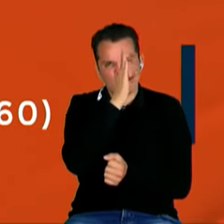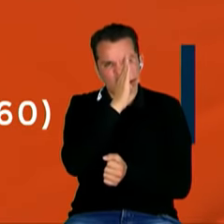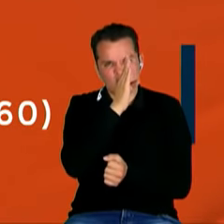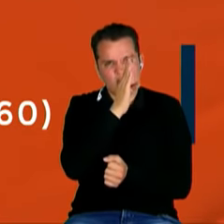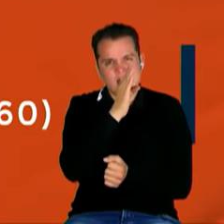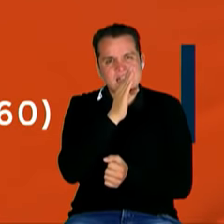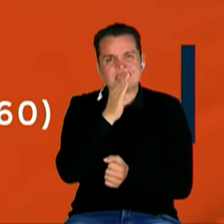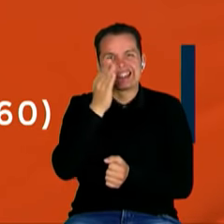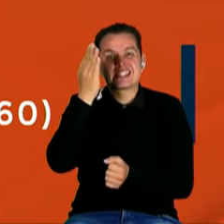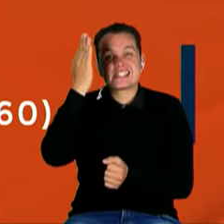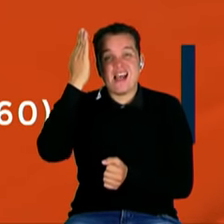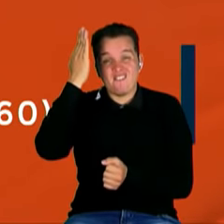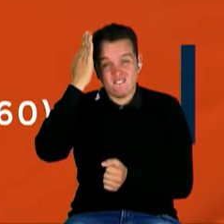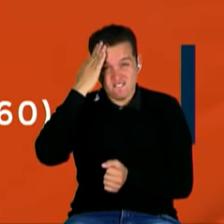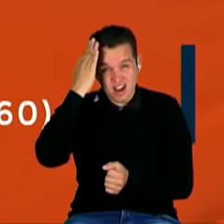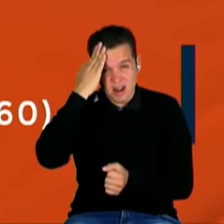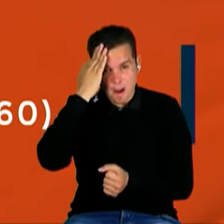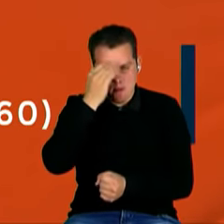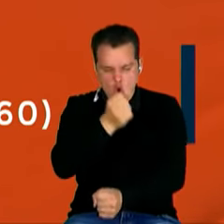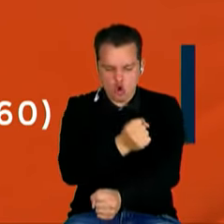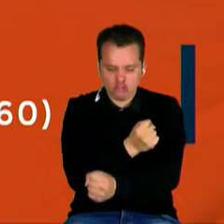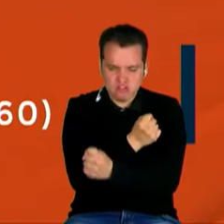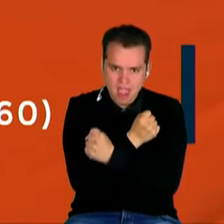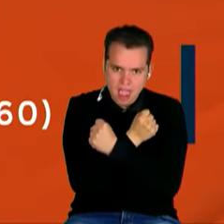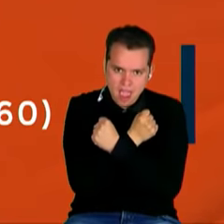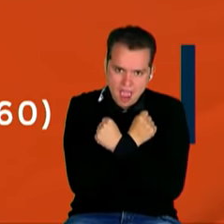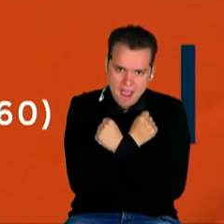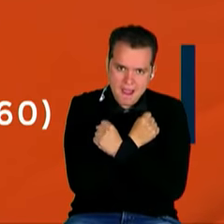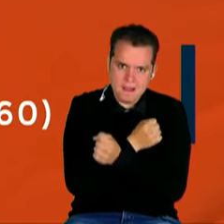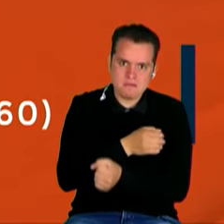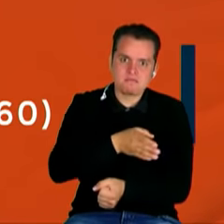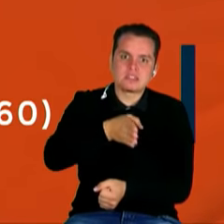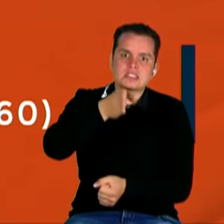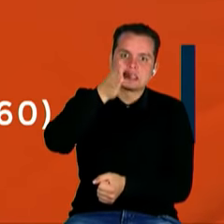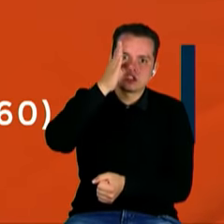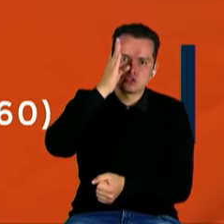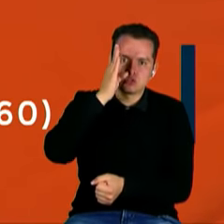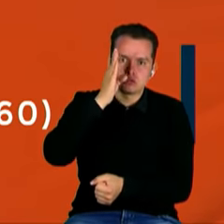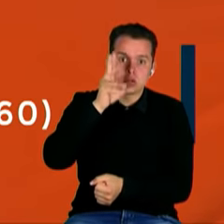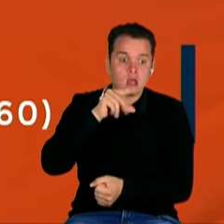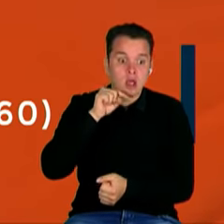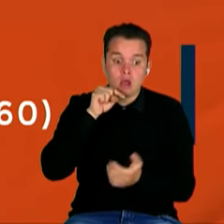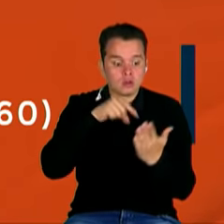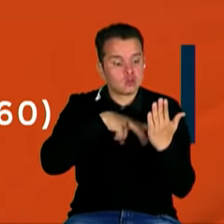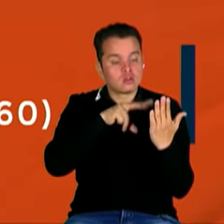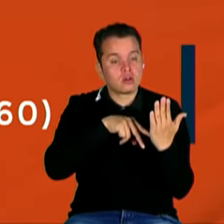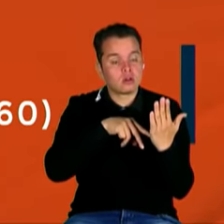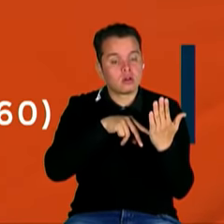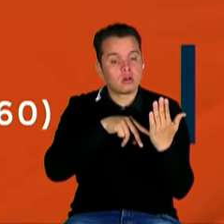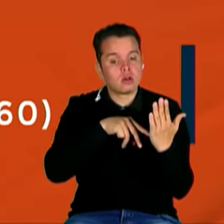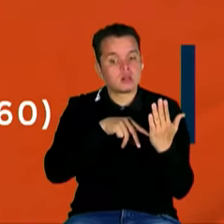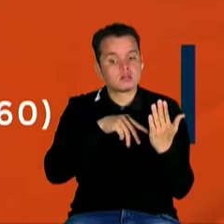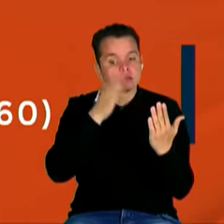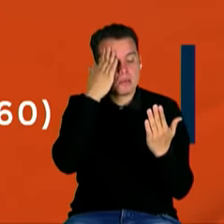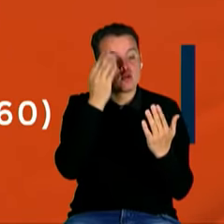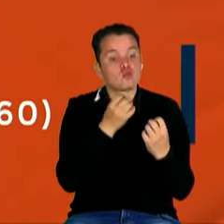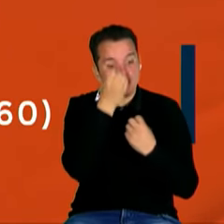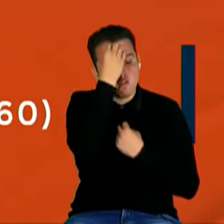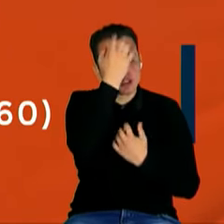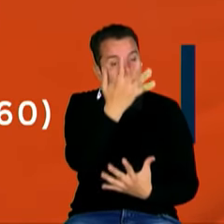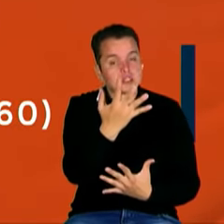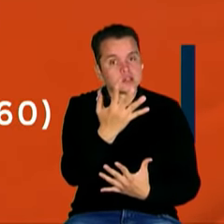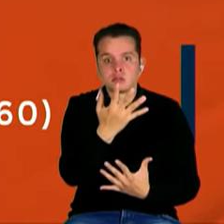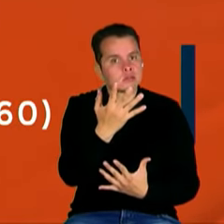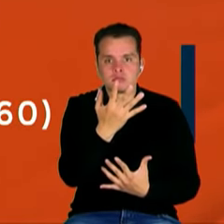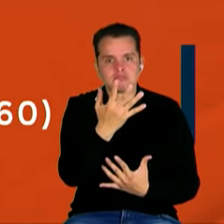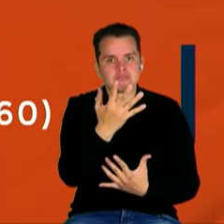sabemos que a los que aman a Dios, ahí nos dice, y sabemos que a los que obedecen a Dios para que les vaya bien. No, no,